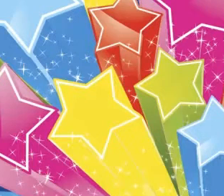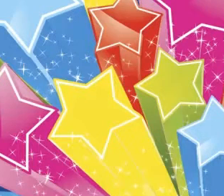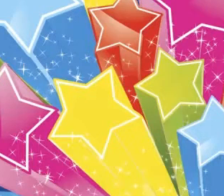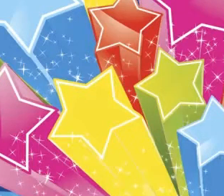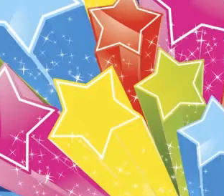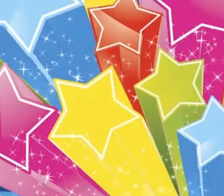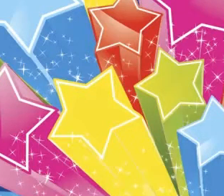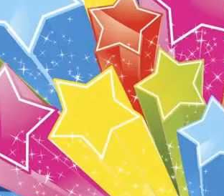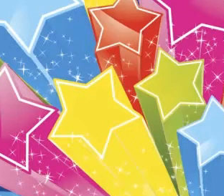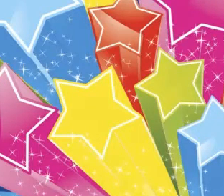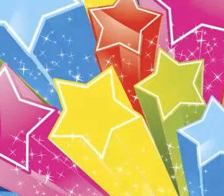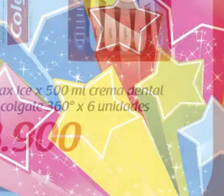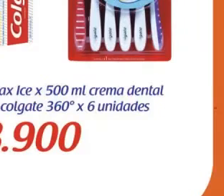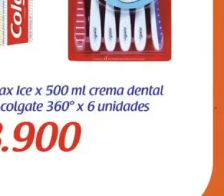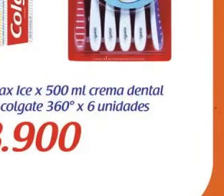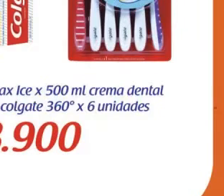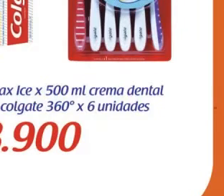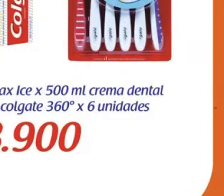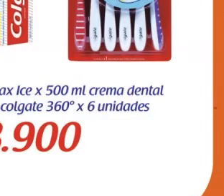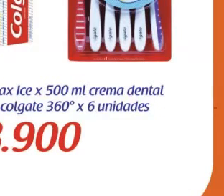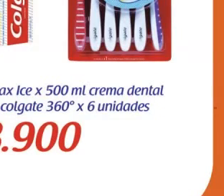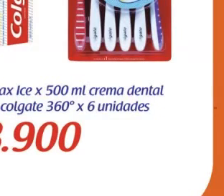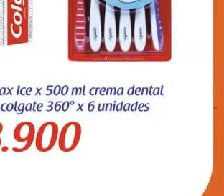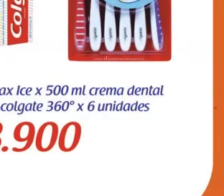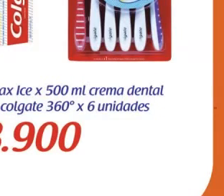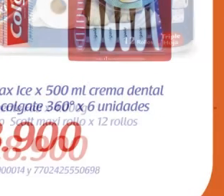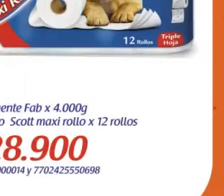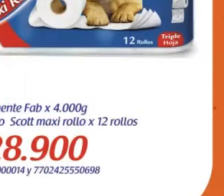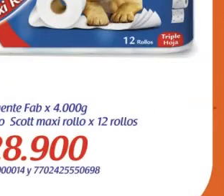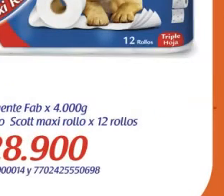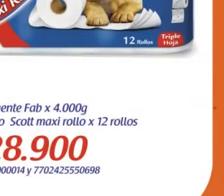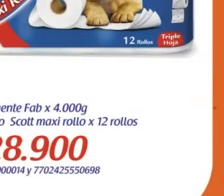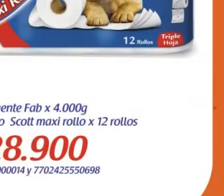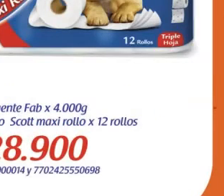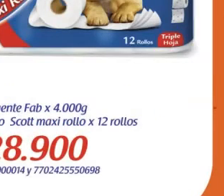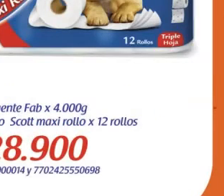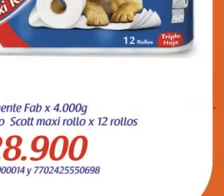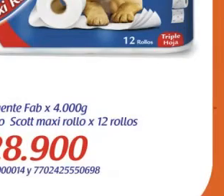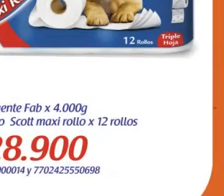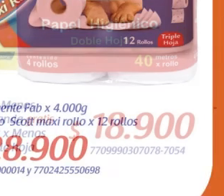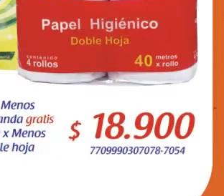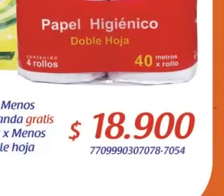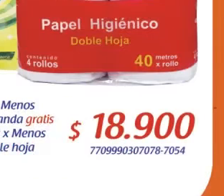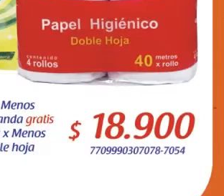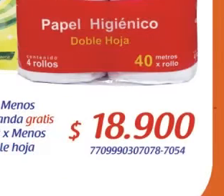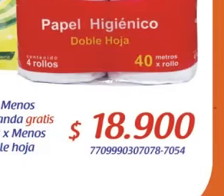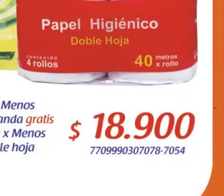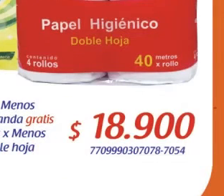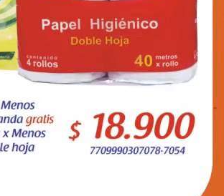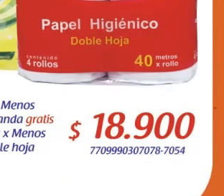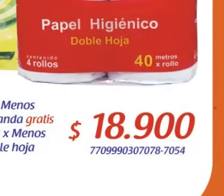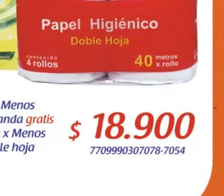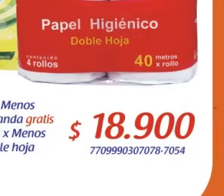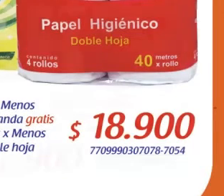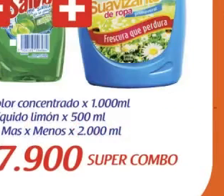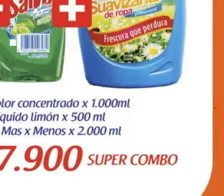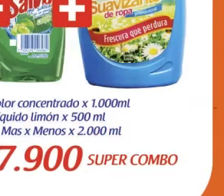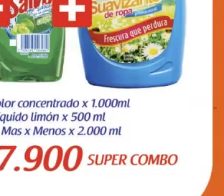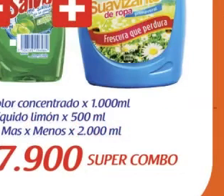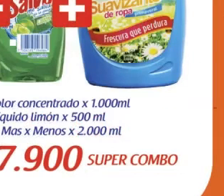En el aniversario Más por Menos podrás ganar y ahorrar de verdad. Encontrarás los mejores combos y cientos de productos con